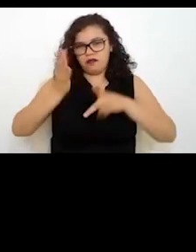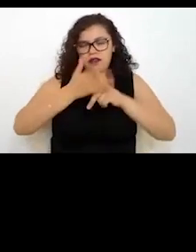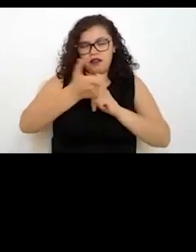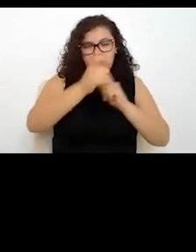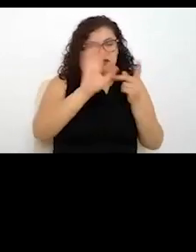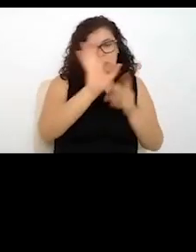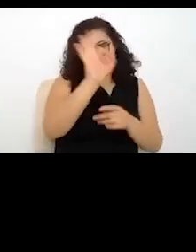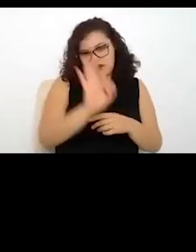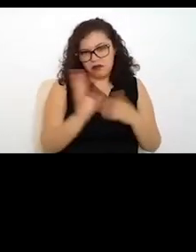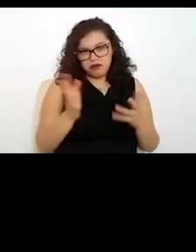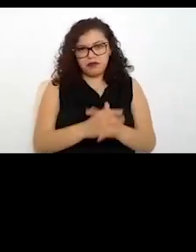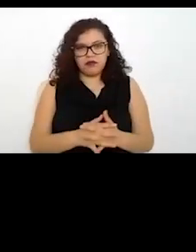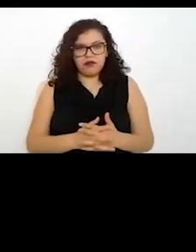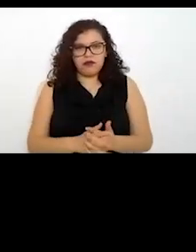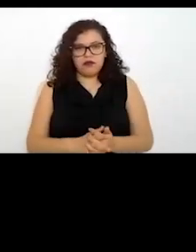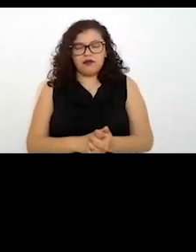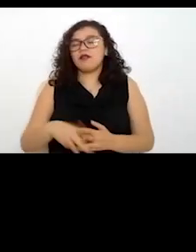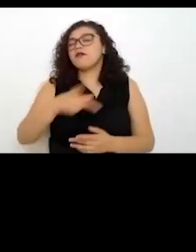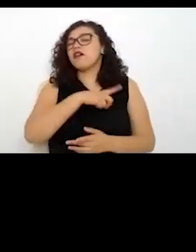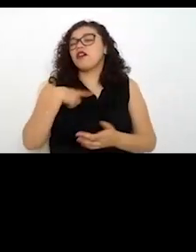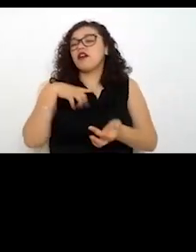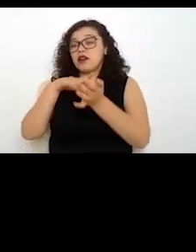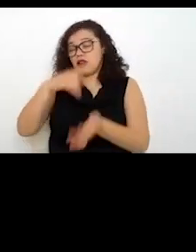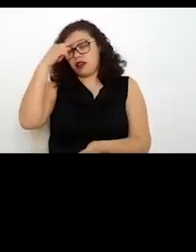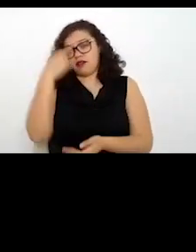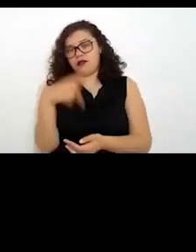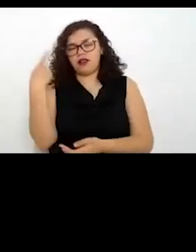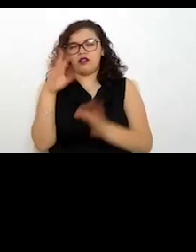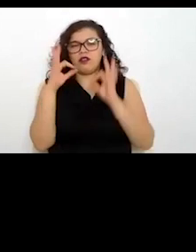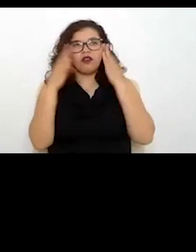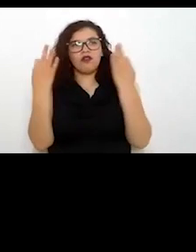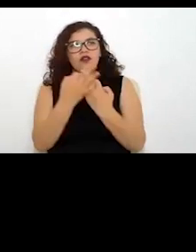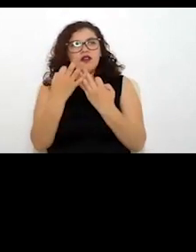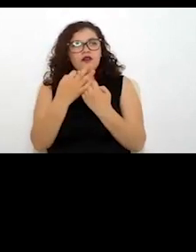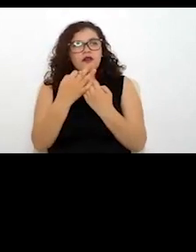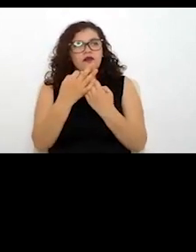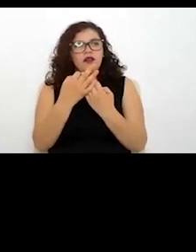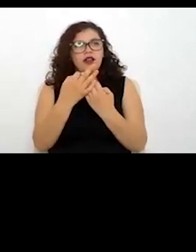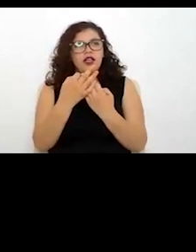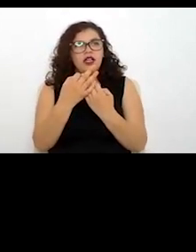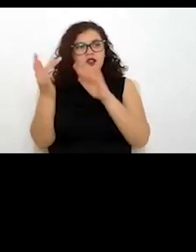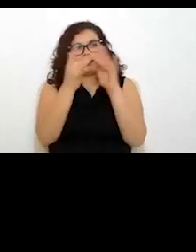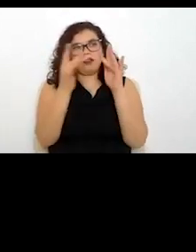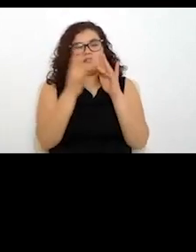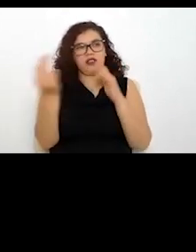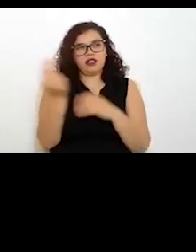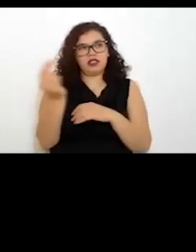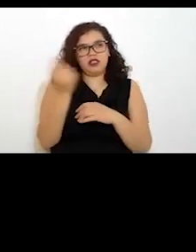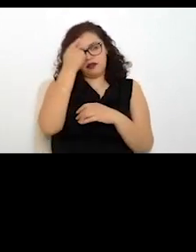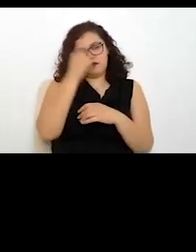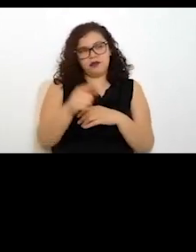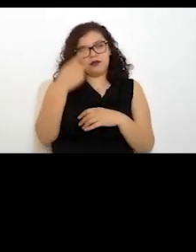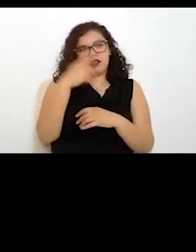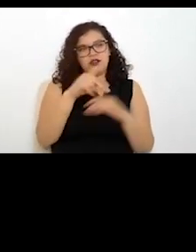que aportar para justamente los medios los medios de conexión necesarios para el desempeño de